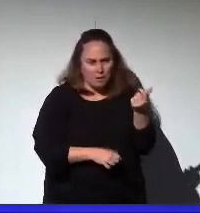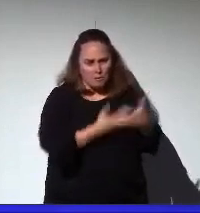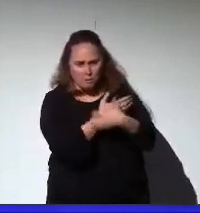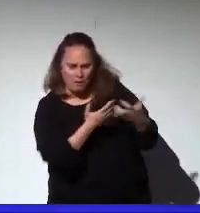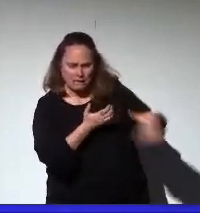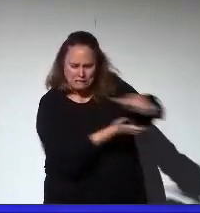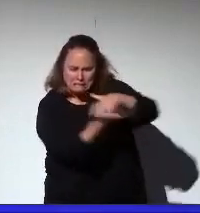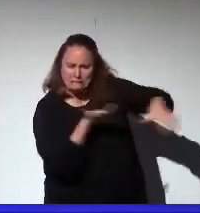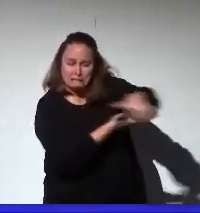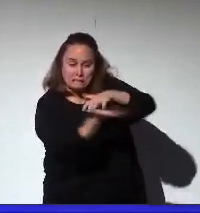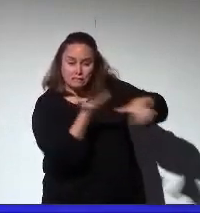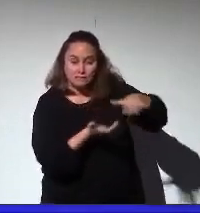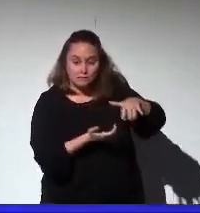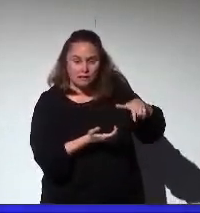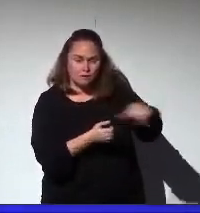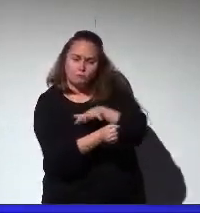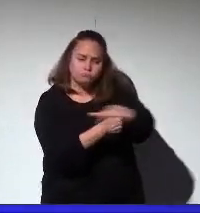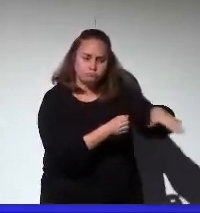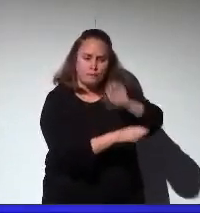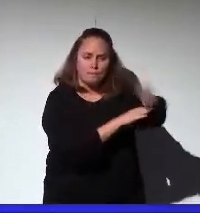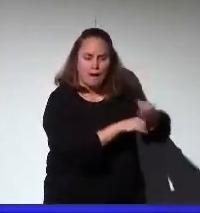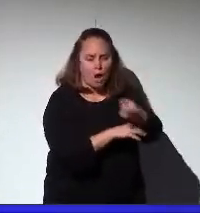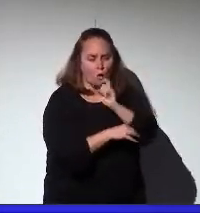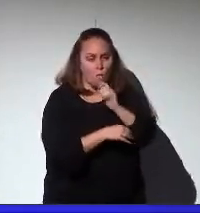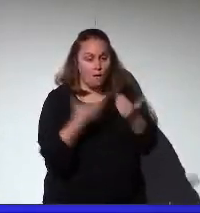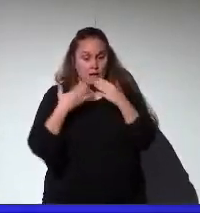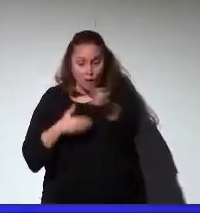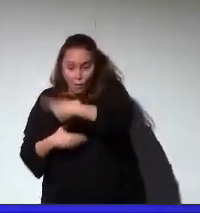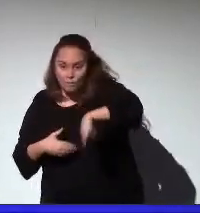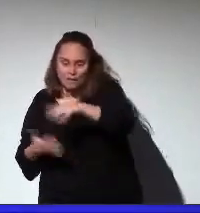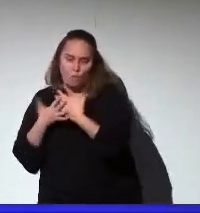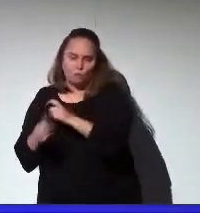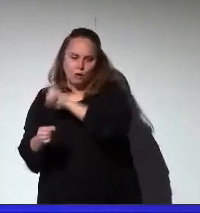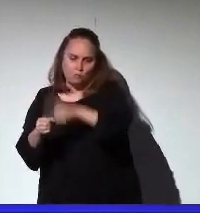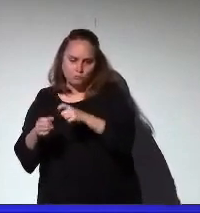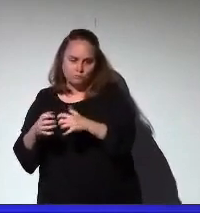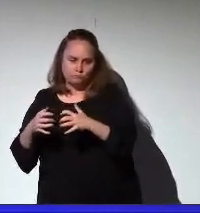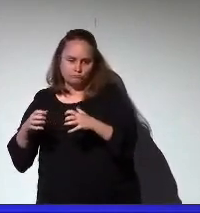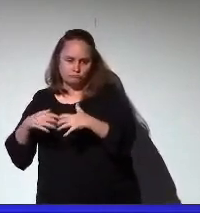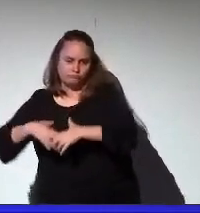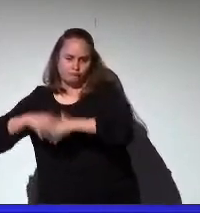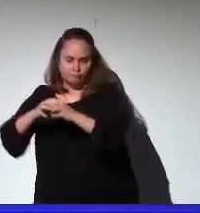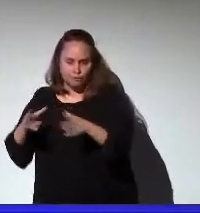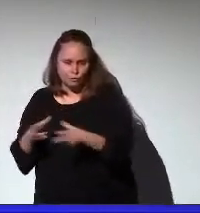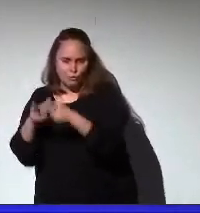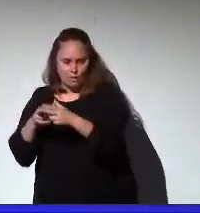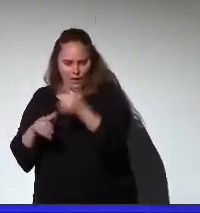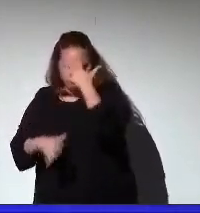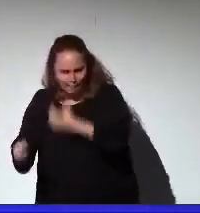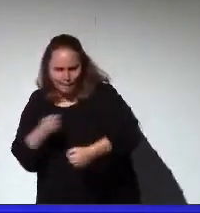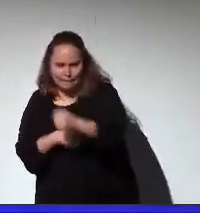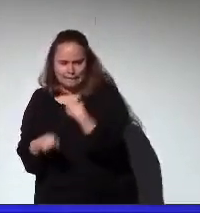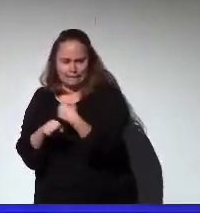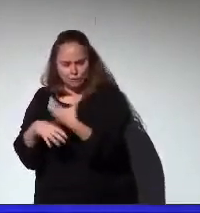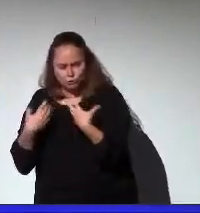nuestra sociedad para impedir que las sociedades, en particular la canaria, una sociedad solidaria históricamente, se